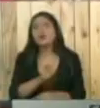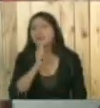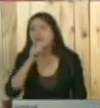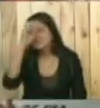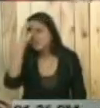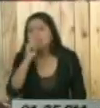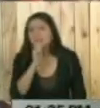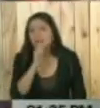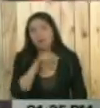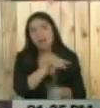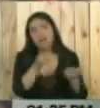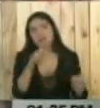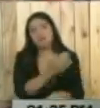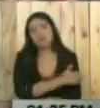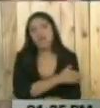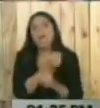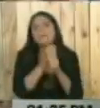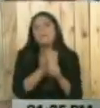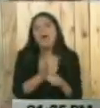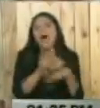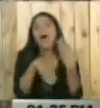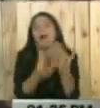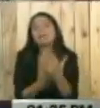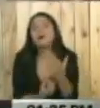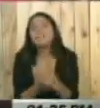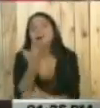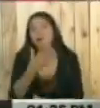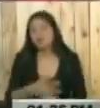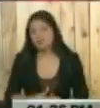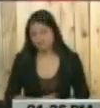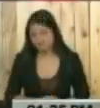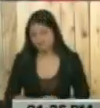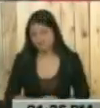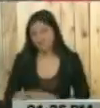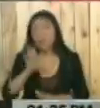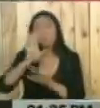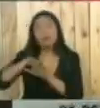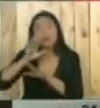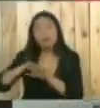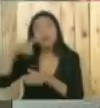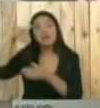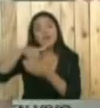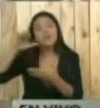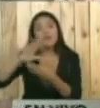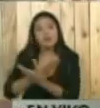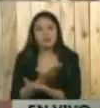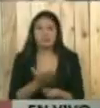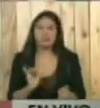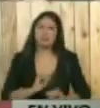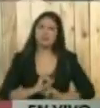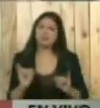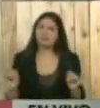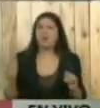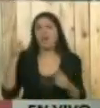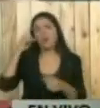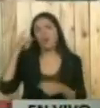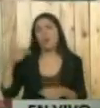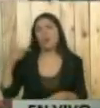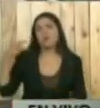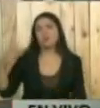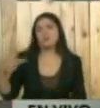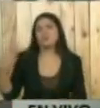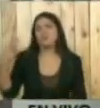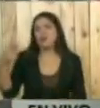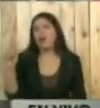sabían eran ellos. Esperaron hasta mayo para anunciar que había revocatorio. Pasaron los días, pasaron